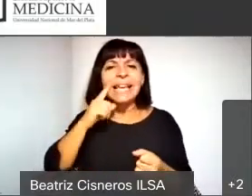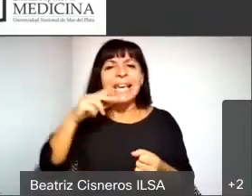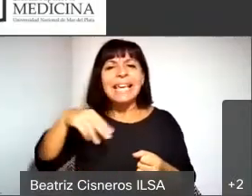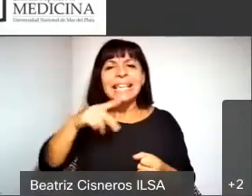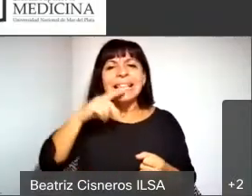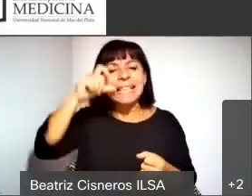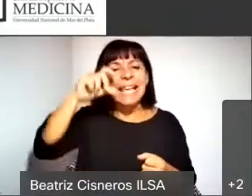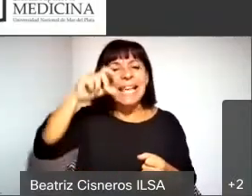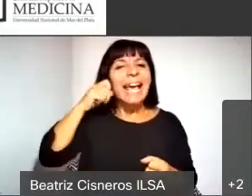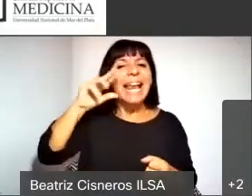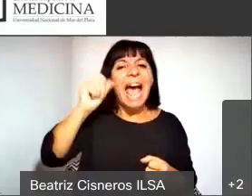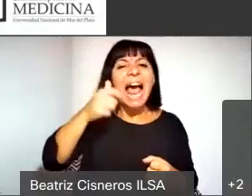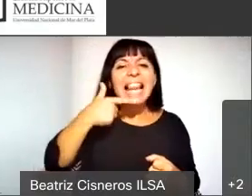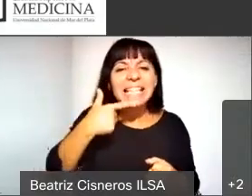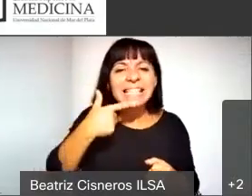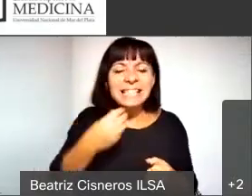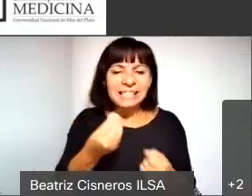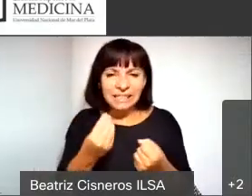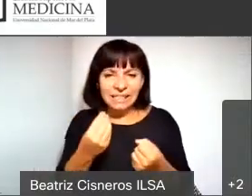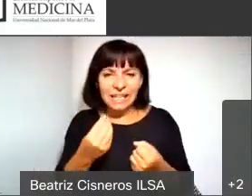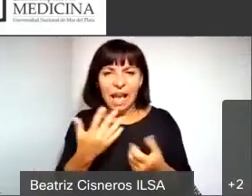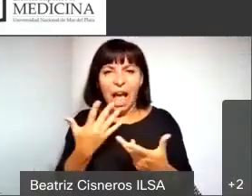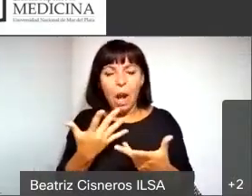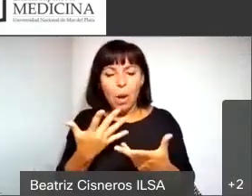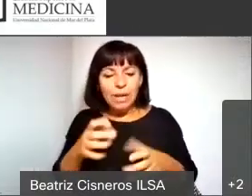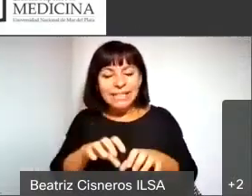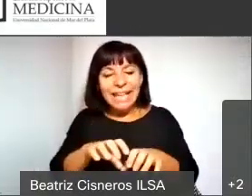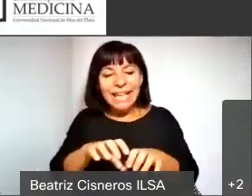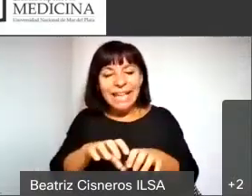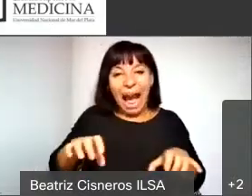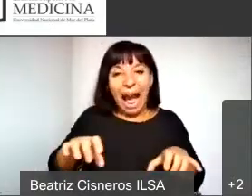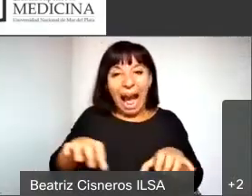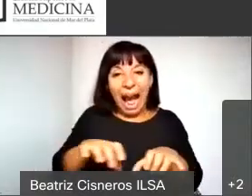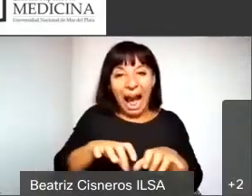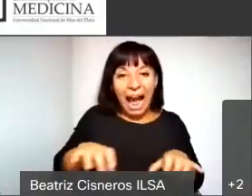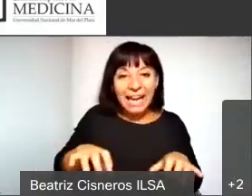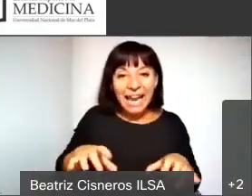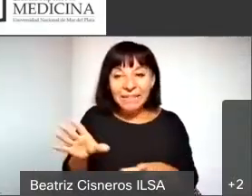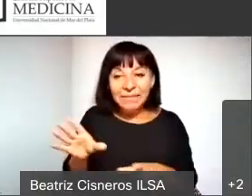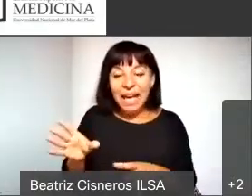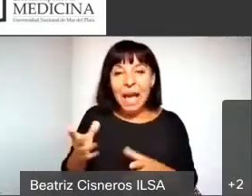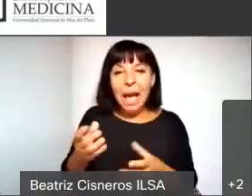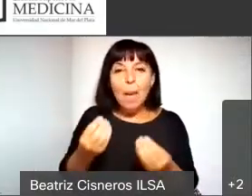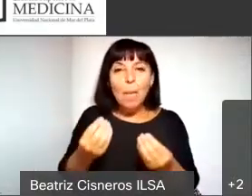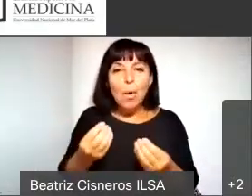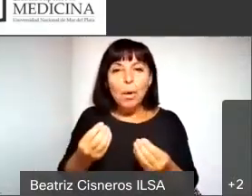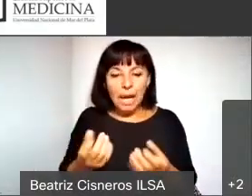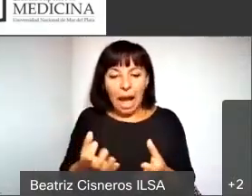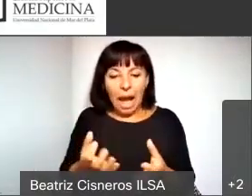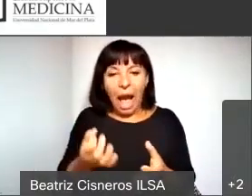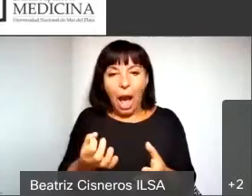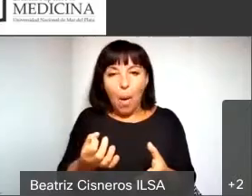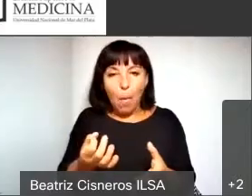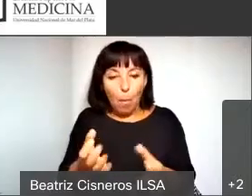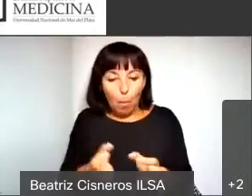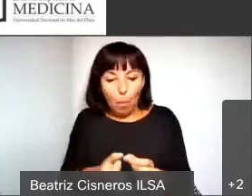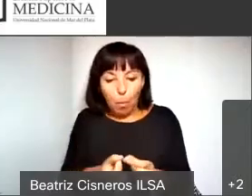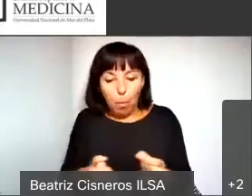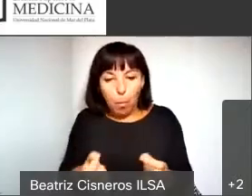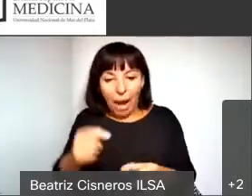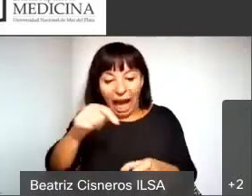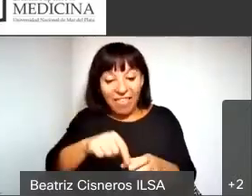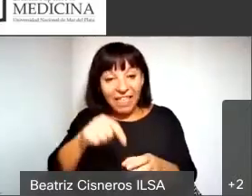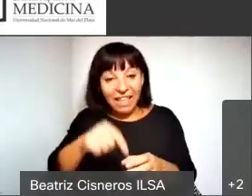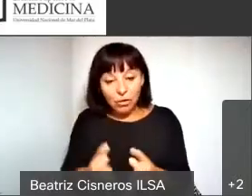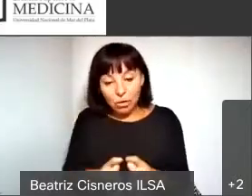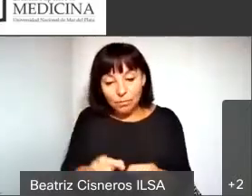membrana? Algunas son canales que reciben ese nombre porque presentan un poro en el centro y